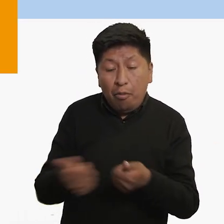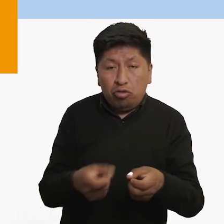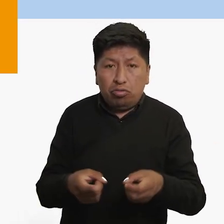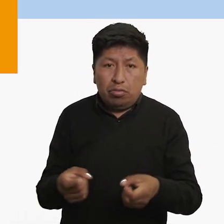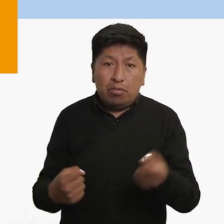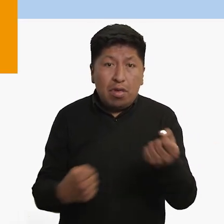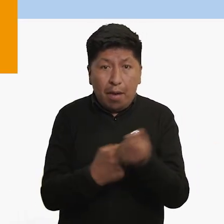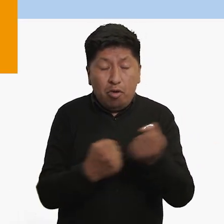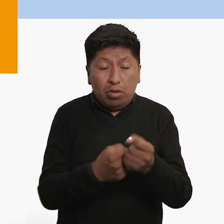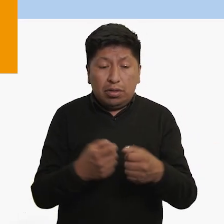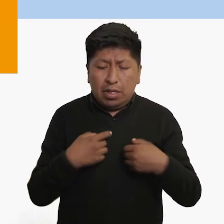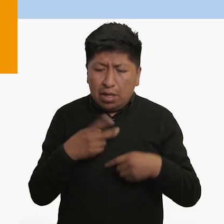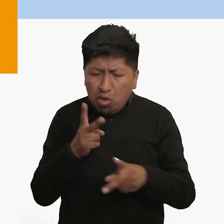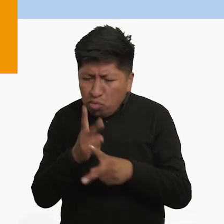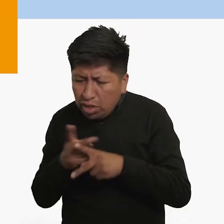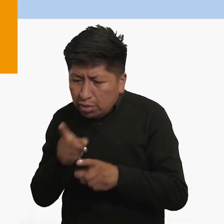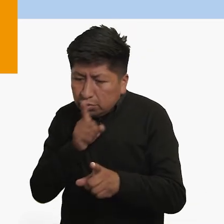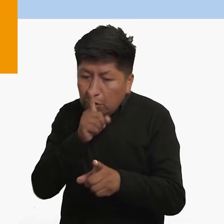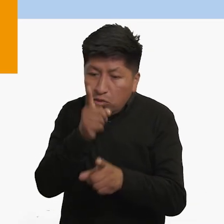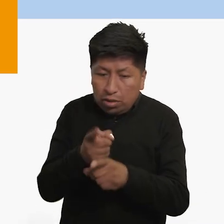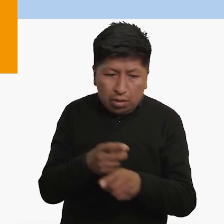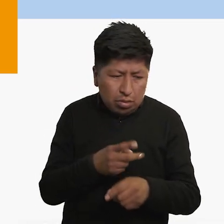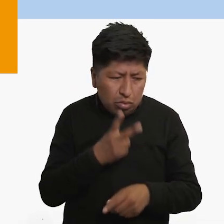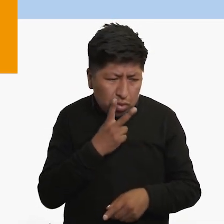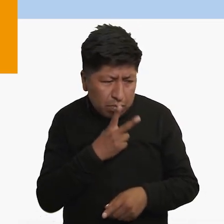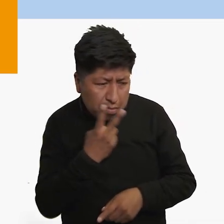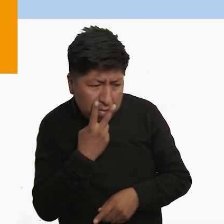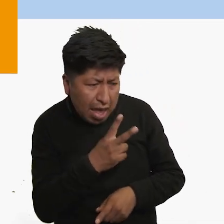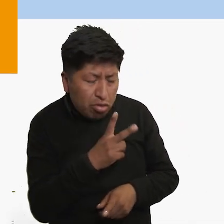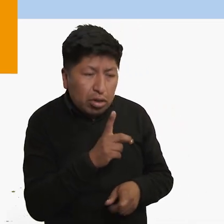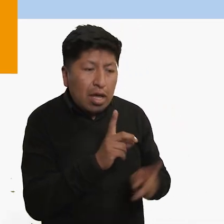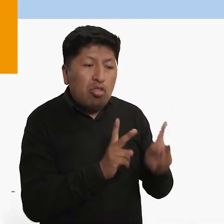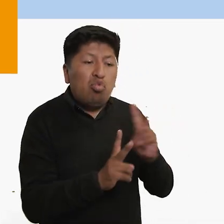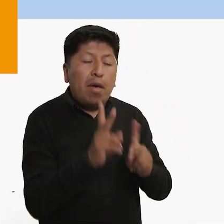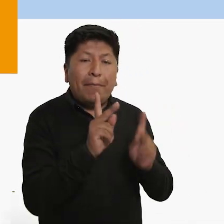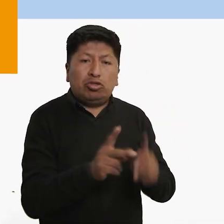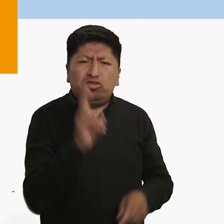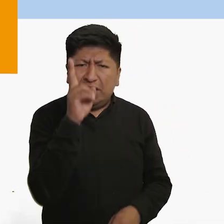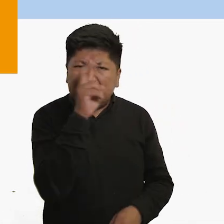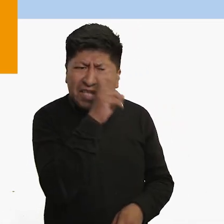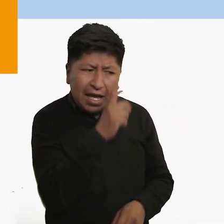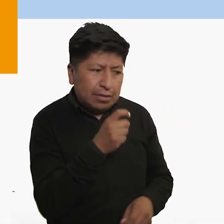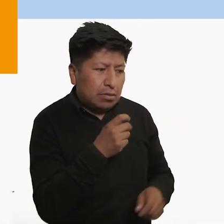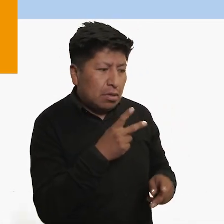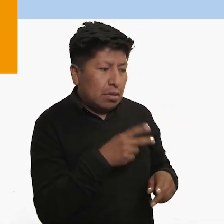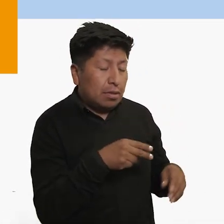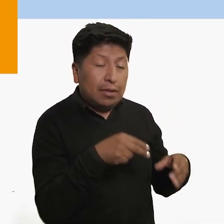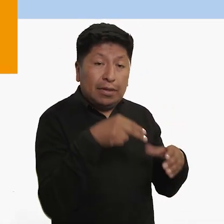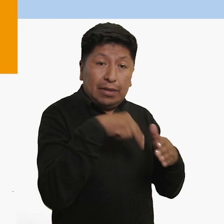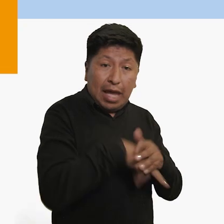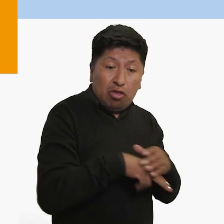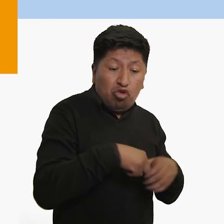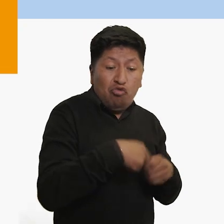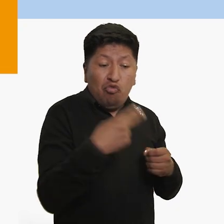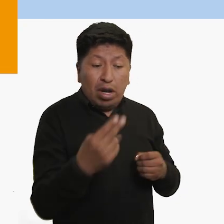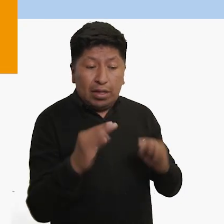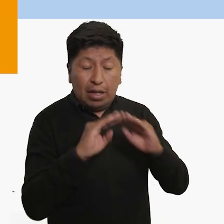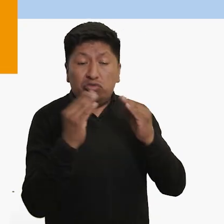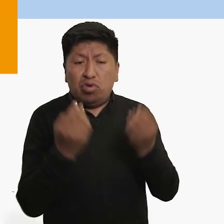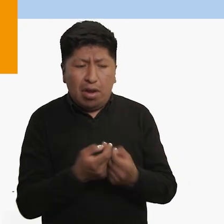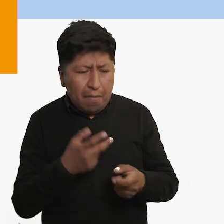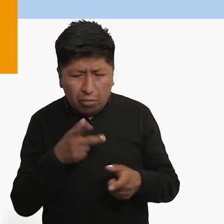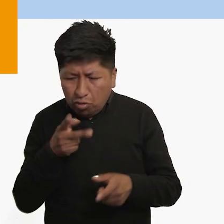debe coadyuvar a la seguridad, asegurándose que no estén extraños merodeando al ingreso o salida de la unidad educativa, vigilando toda la